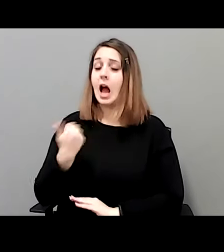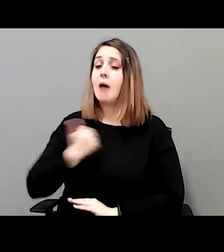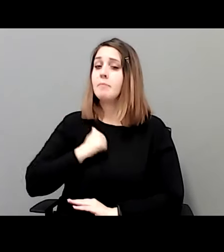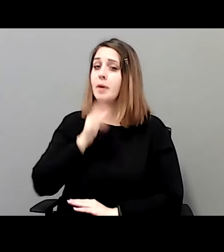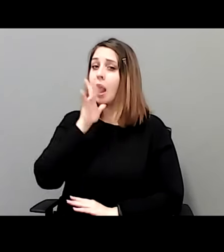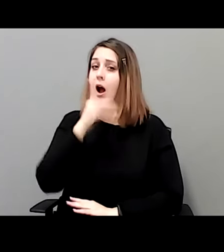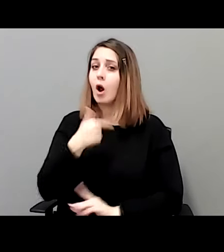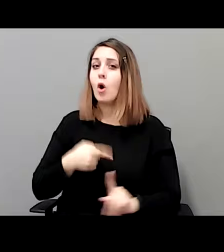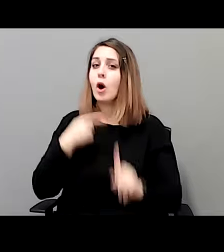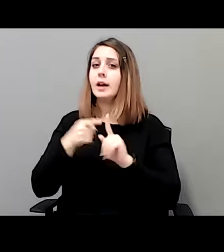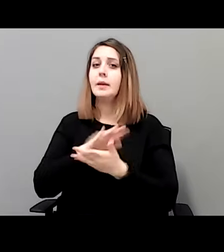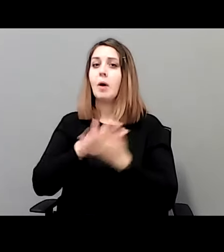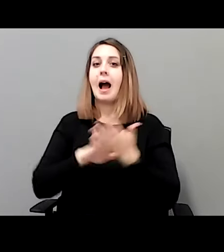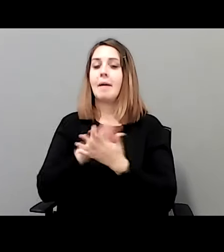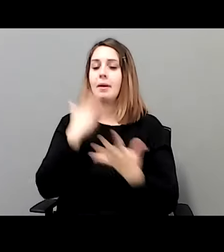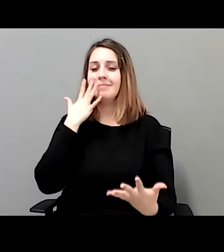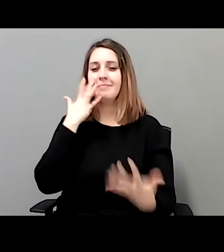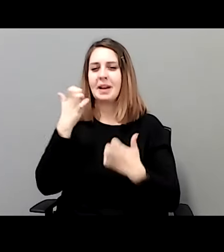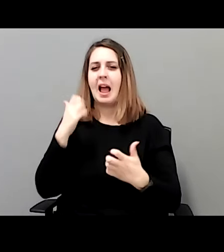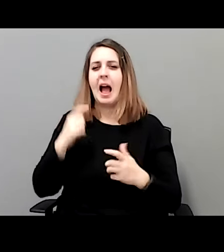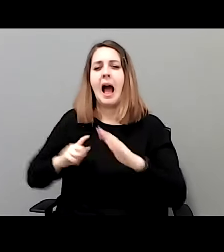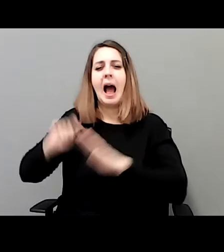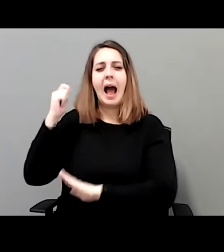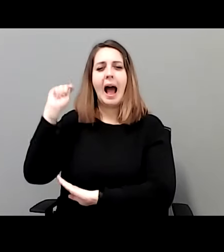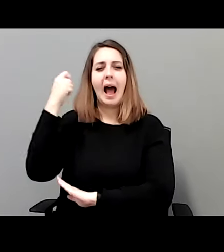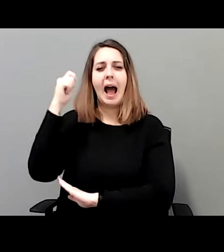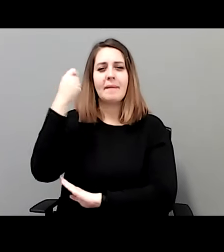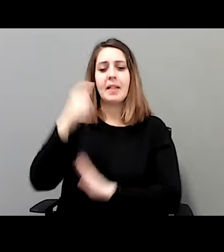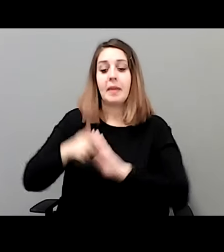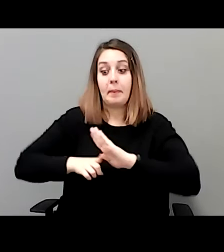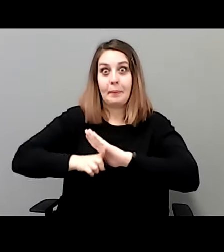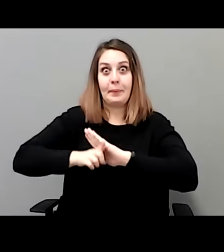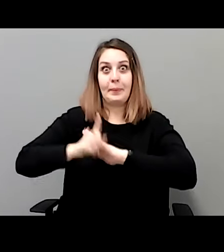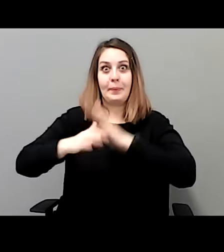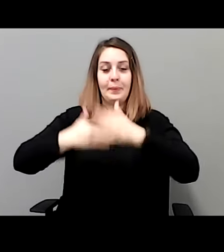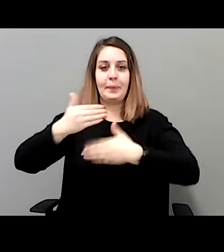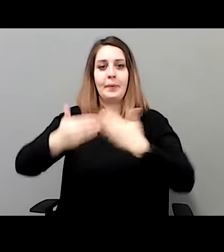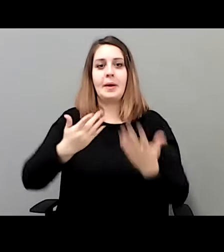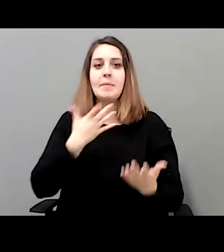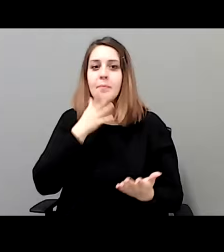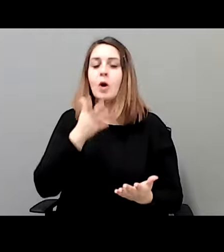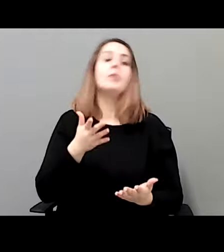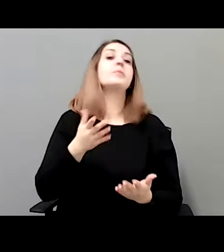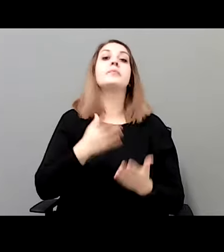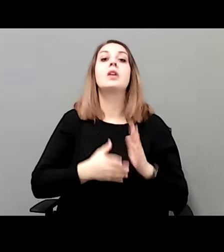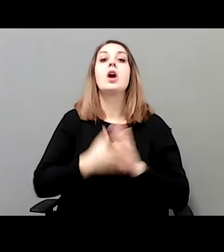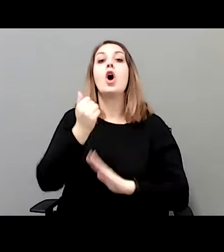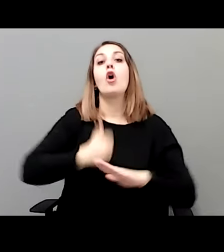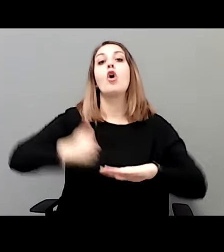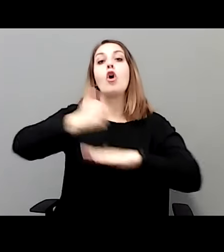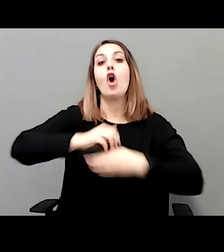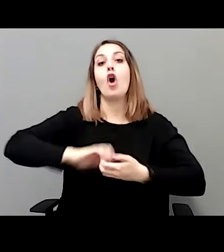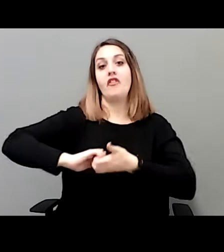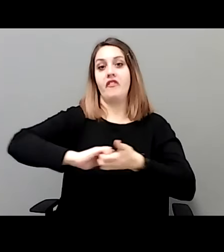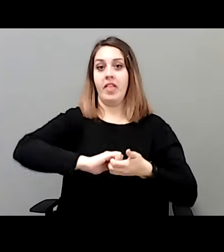para destacar sobre todo todos los avances que se están logrando, el trabajo desde Confederación, ¿no? Para